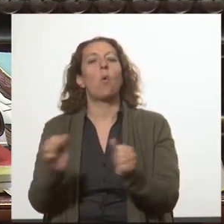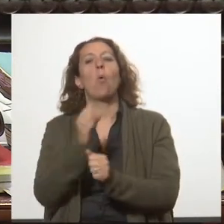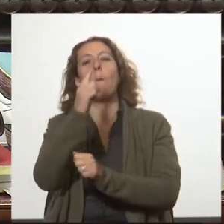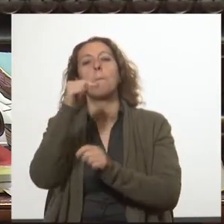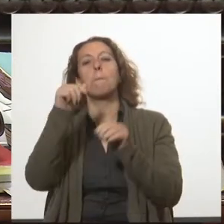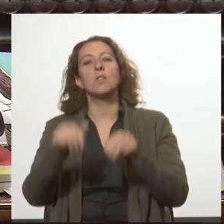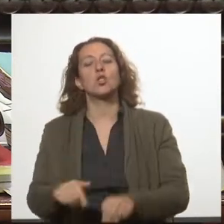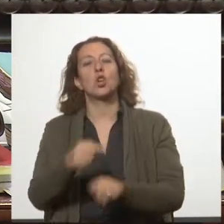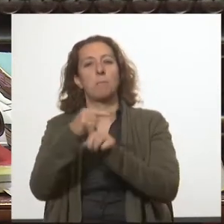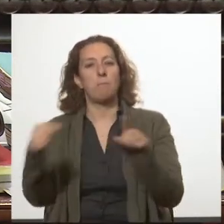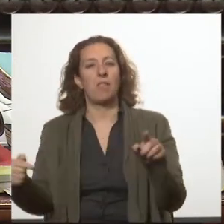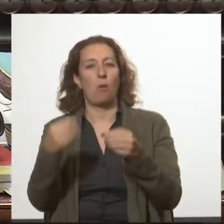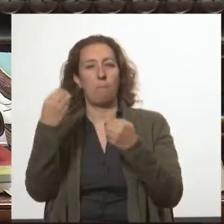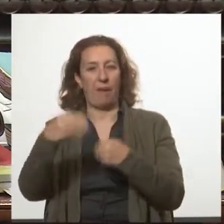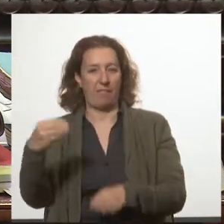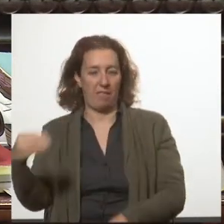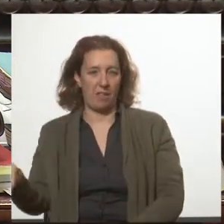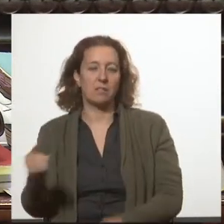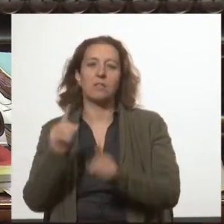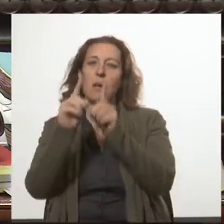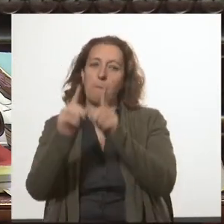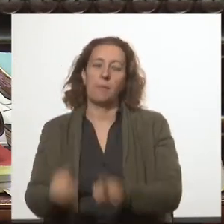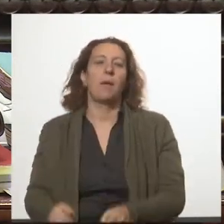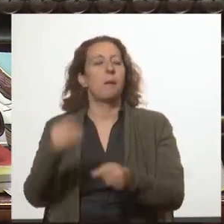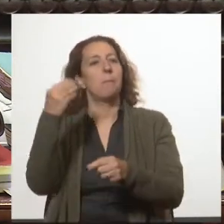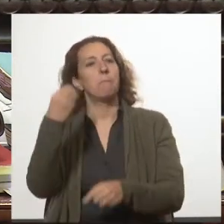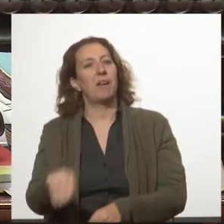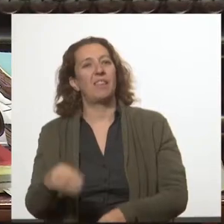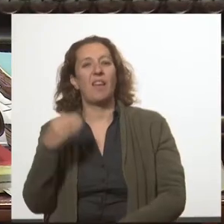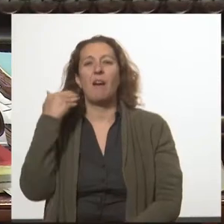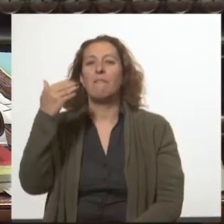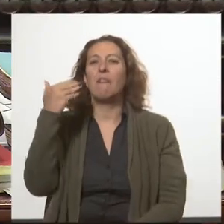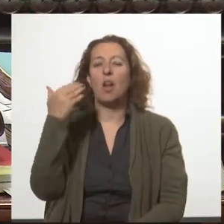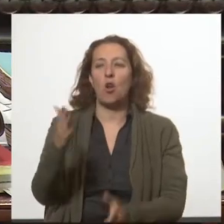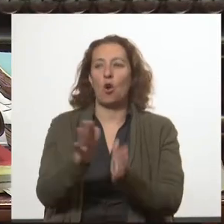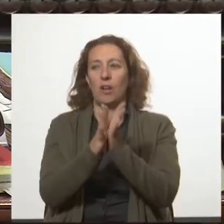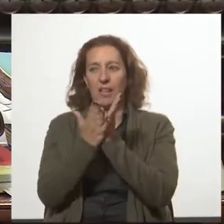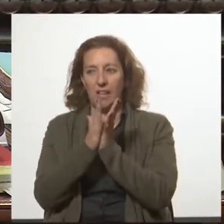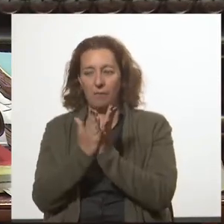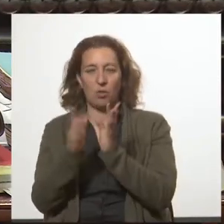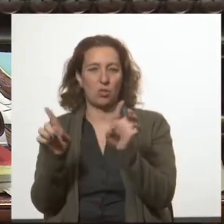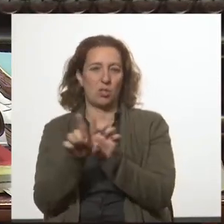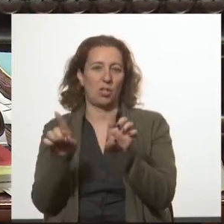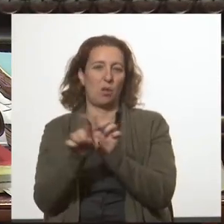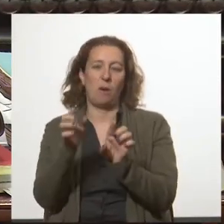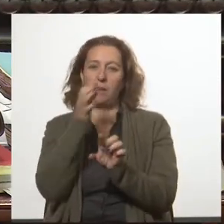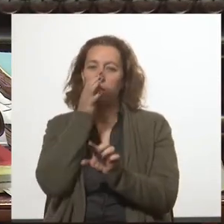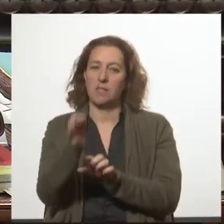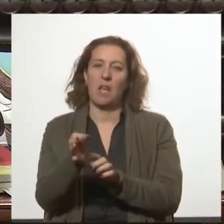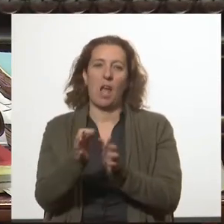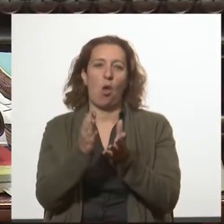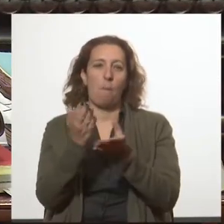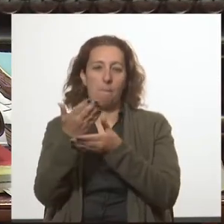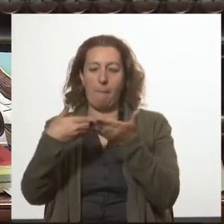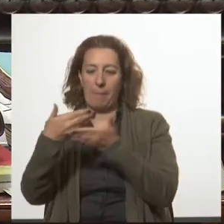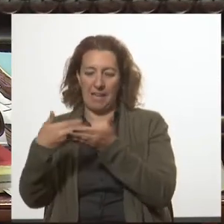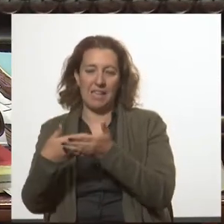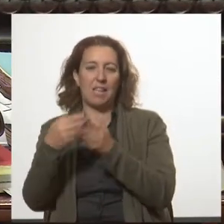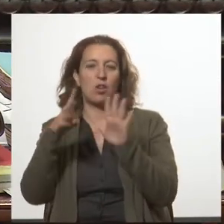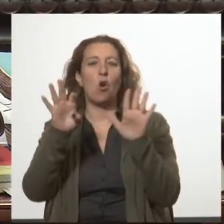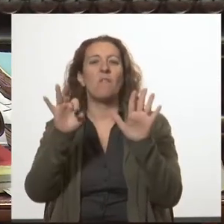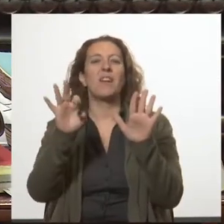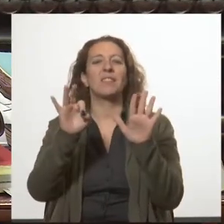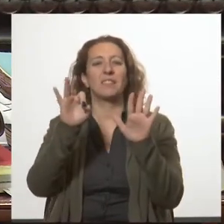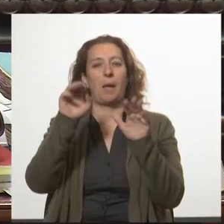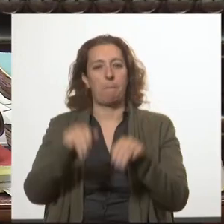de pérdidas más la pérdida en el valor de los libros como decían en los papeles de los 90 millones de dólares